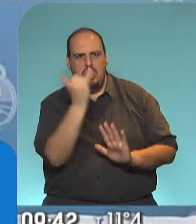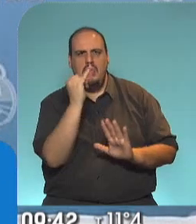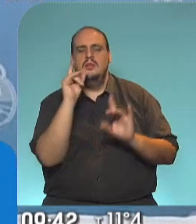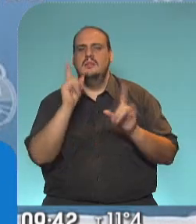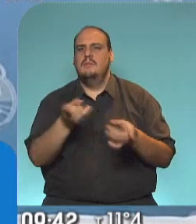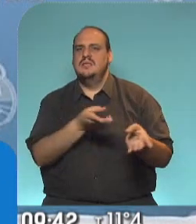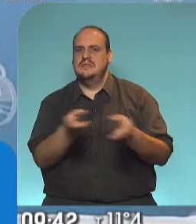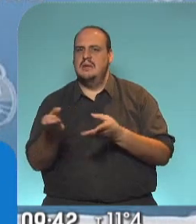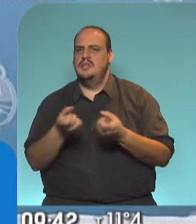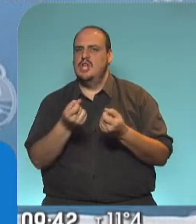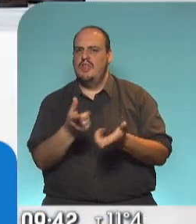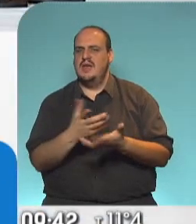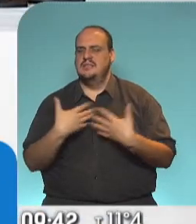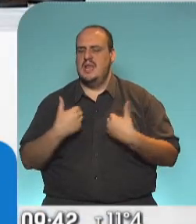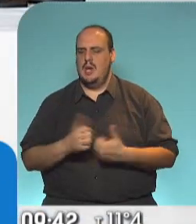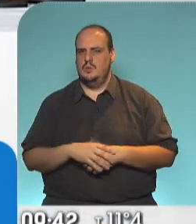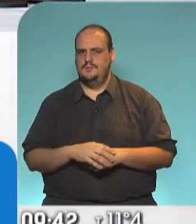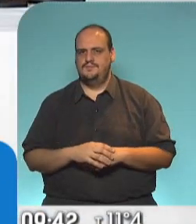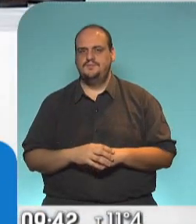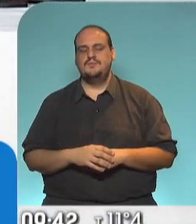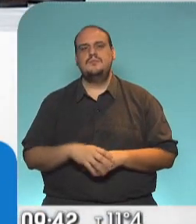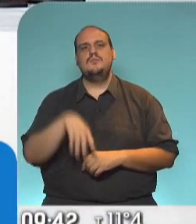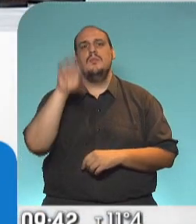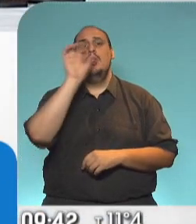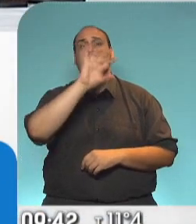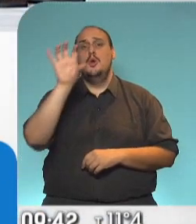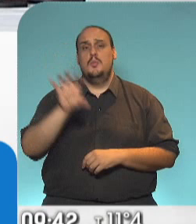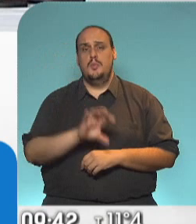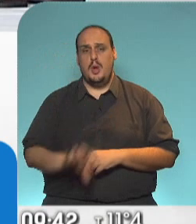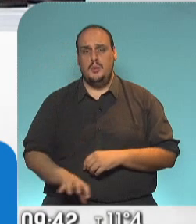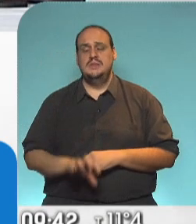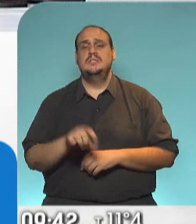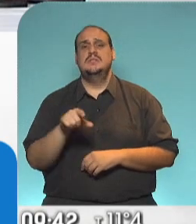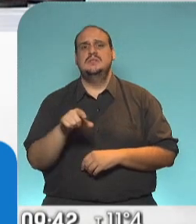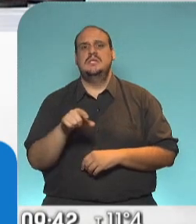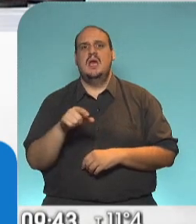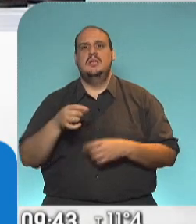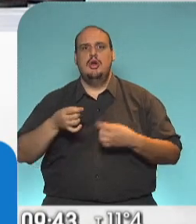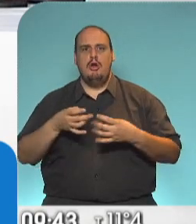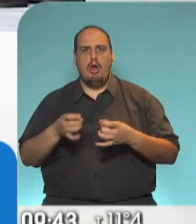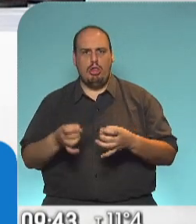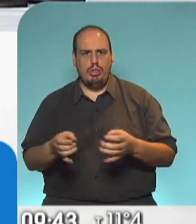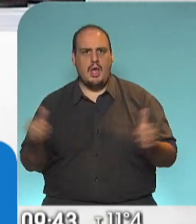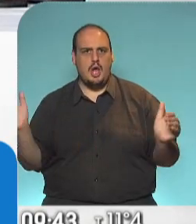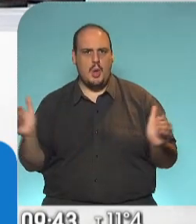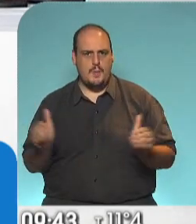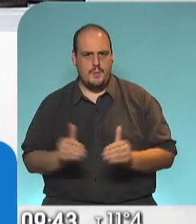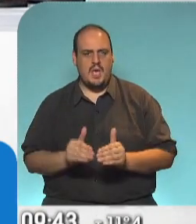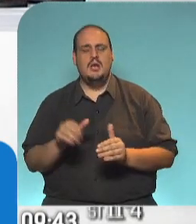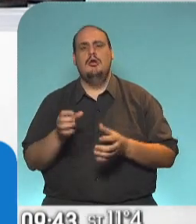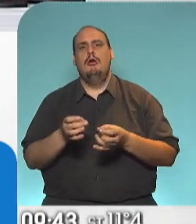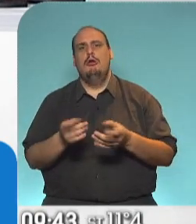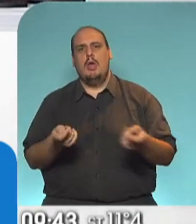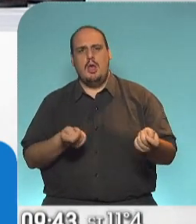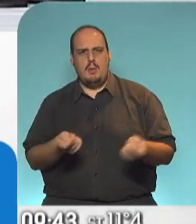servicio de salud los sistemas de salud las provincias que tienen que han podido disminuir el número de casos que han podido controlar la